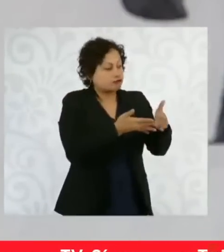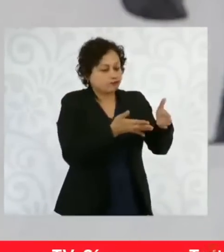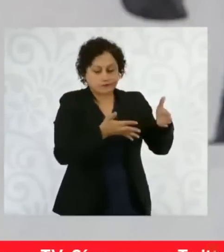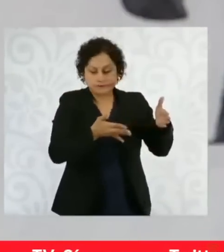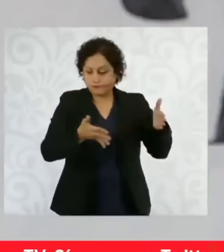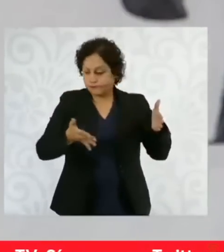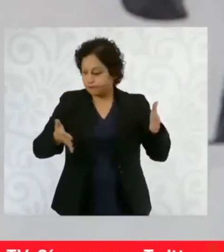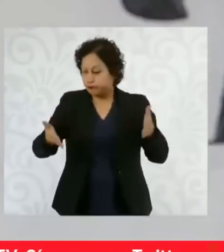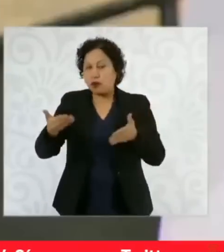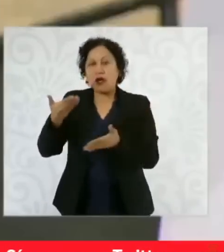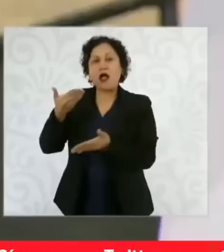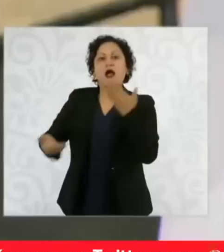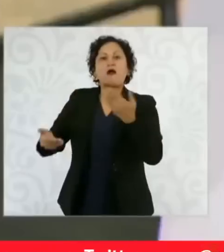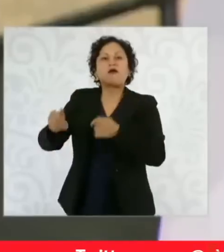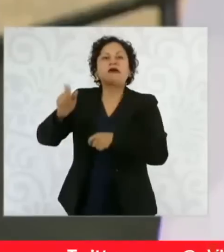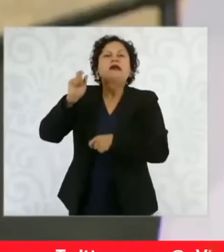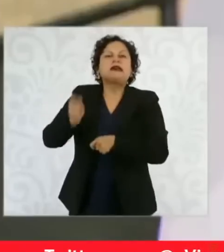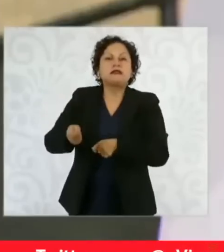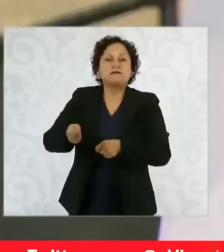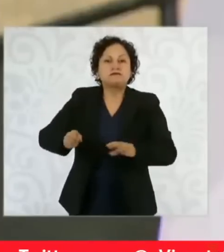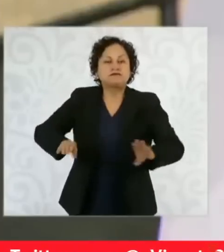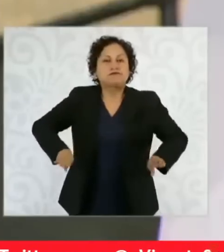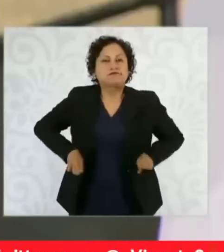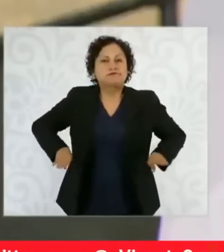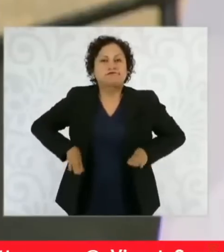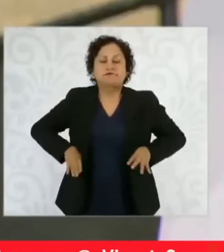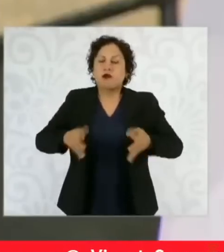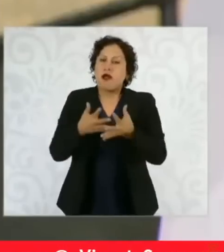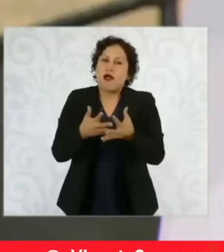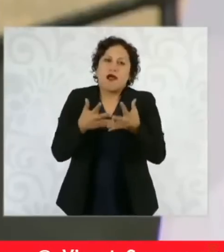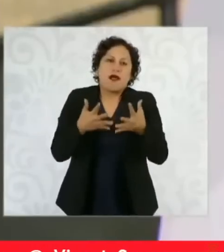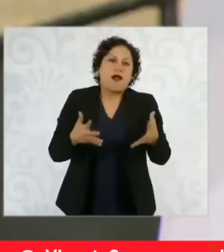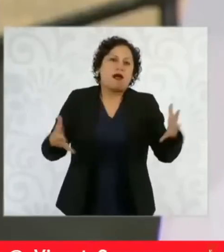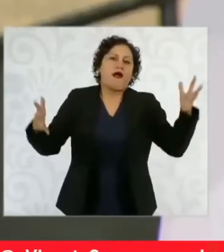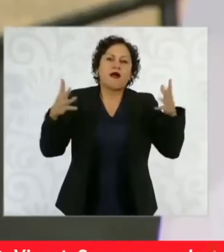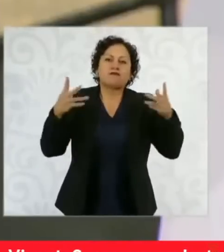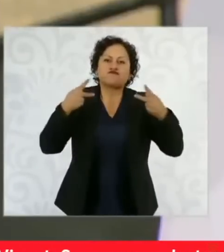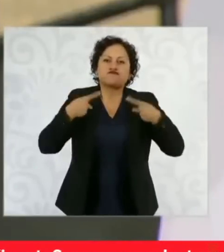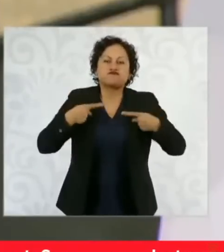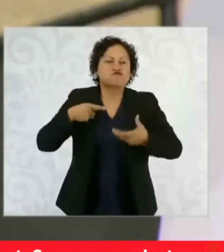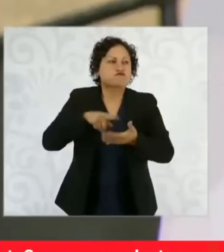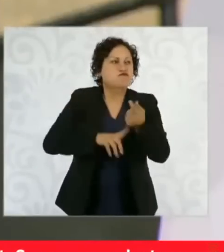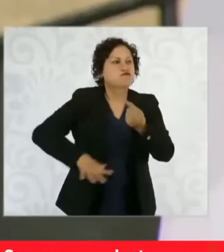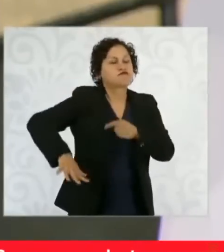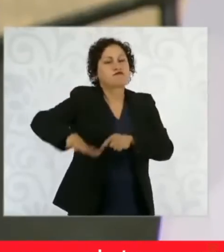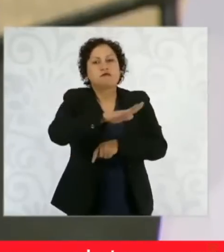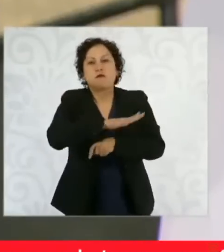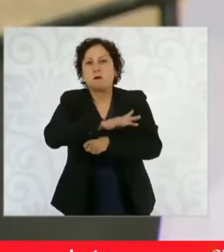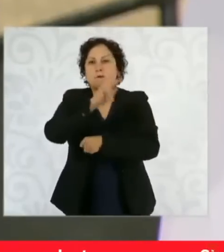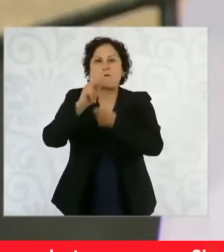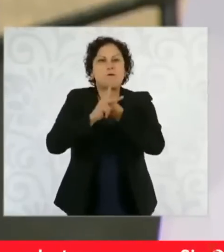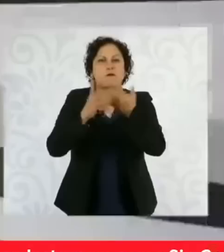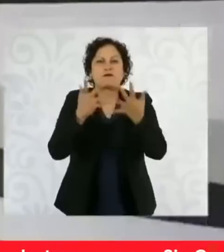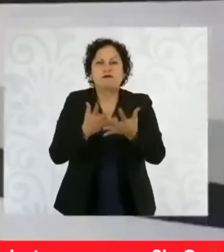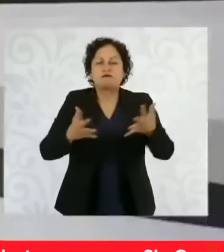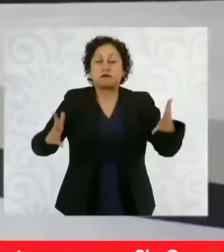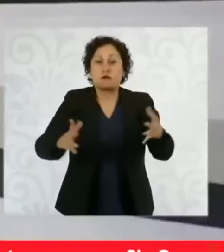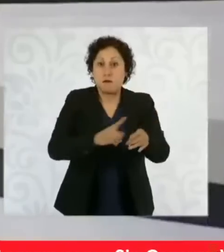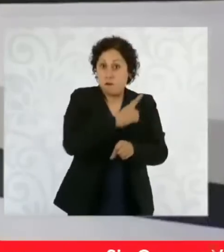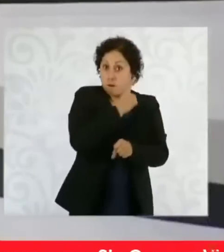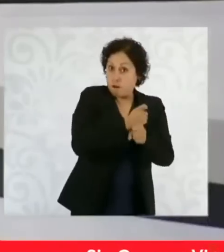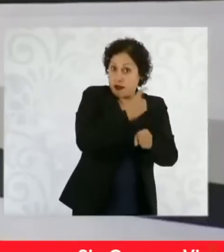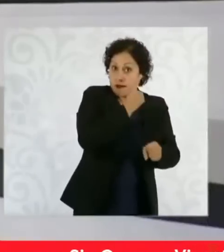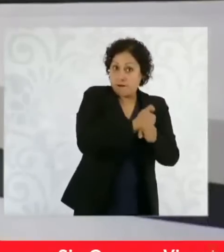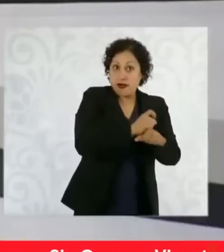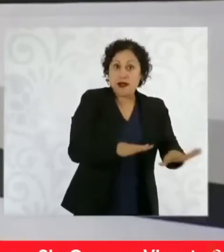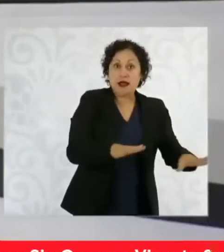gran pueblo y una gran nación. La primera transformación, la independencia de México, que